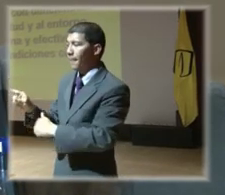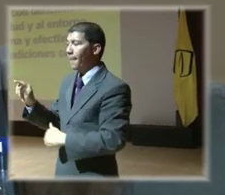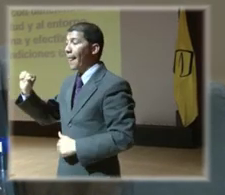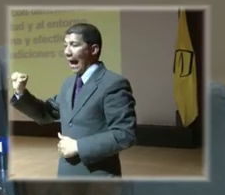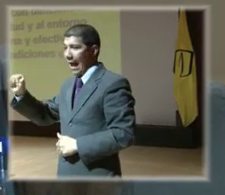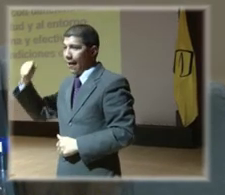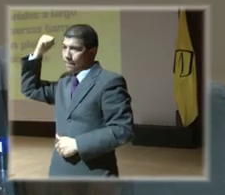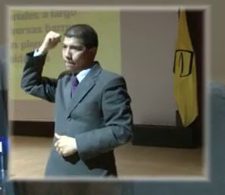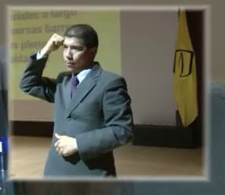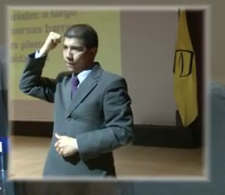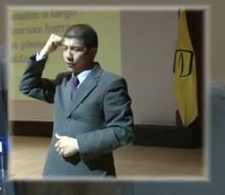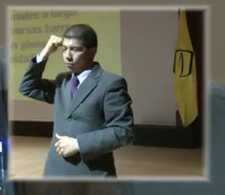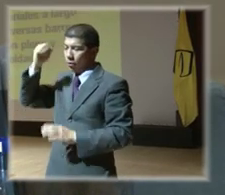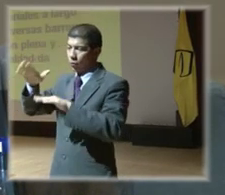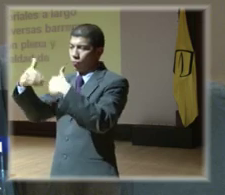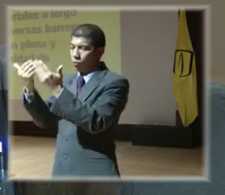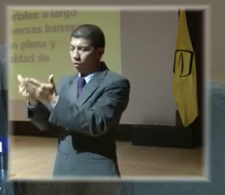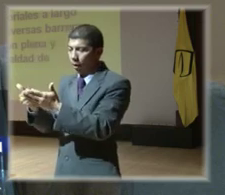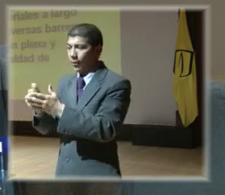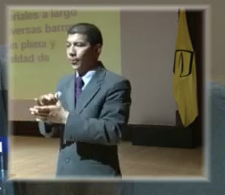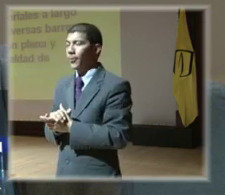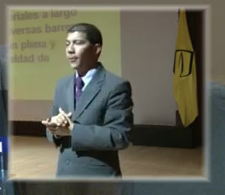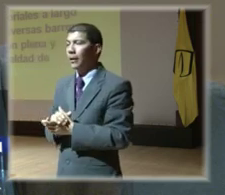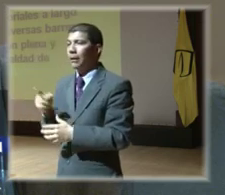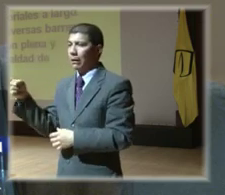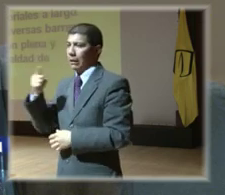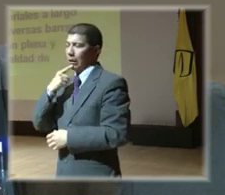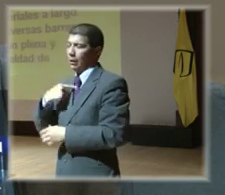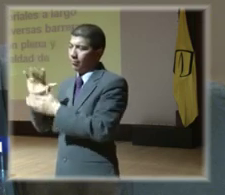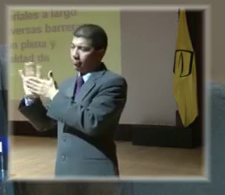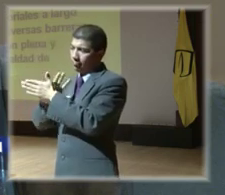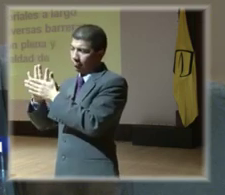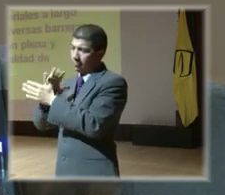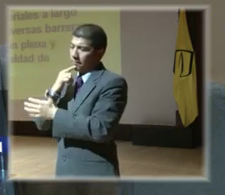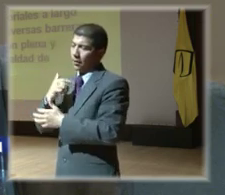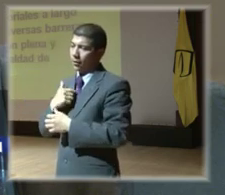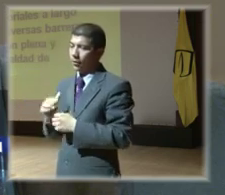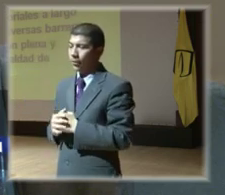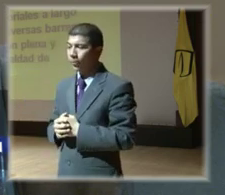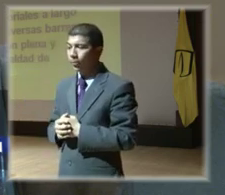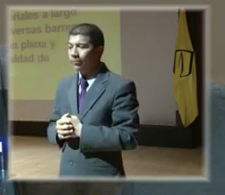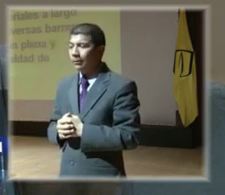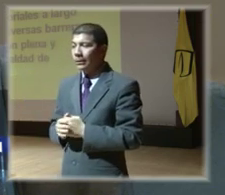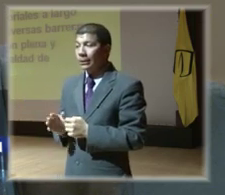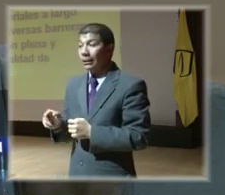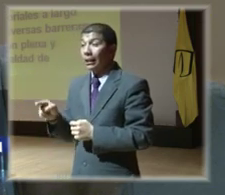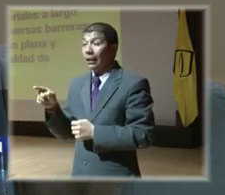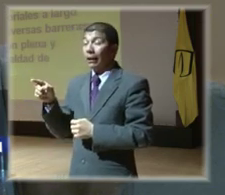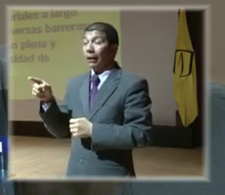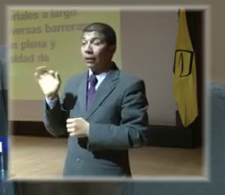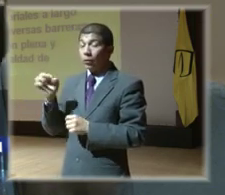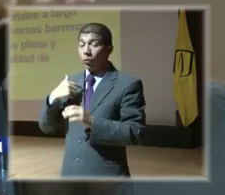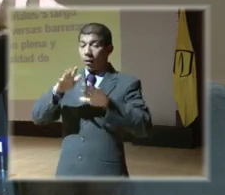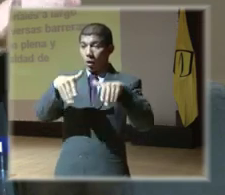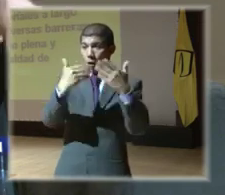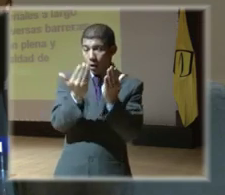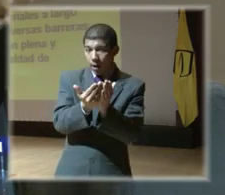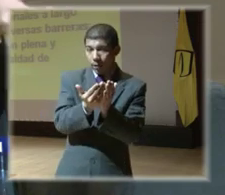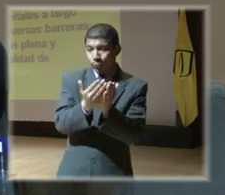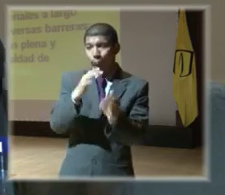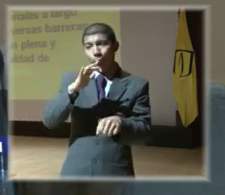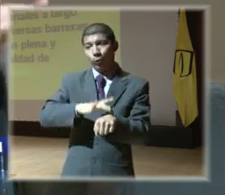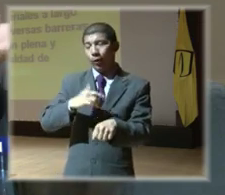profesora de un colegio y lo que nos decía es que, claro, en el momento, en el tiempo en que ella estaba en la escuela, le